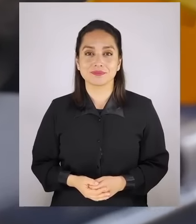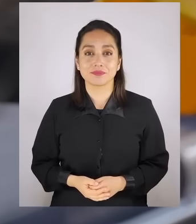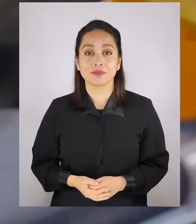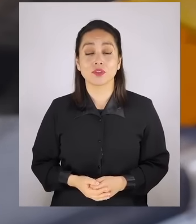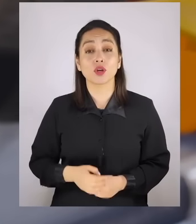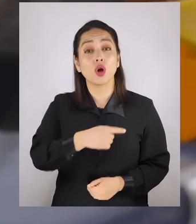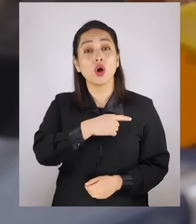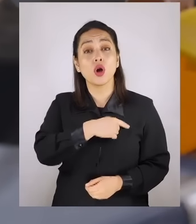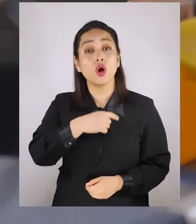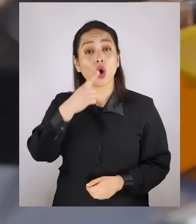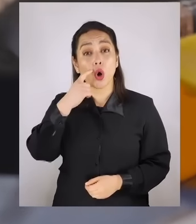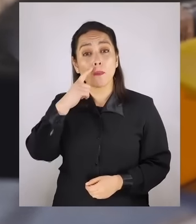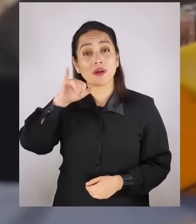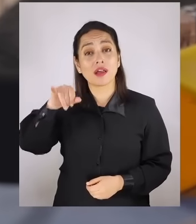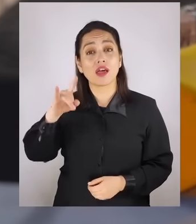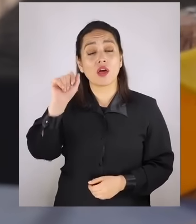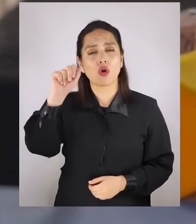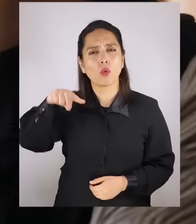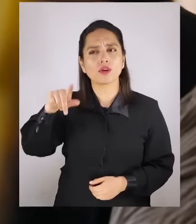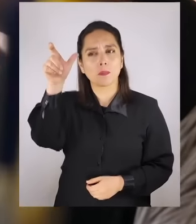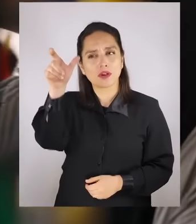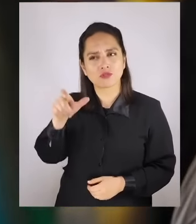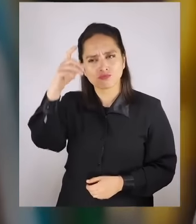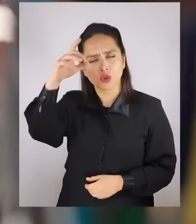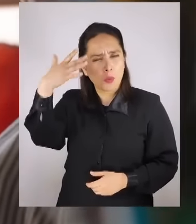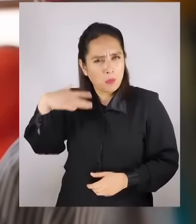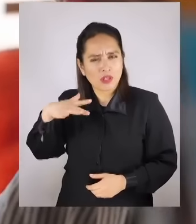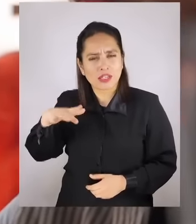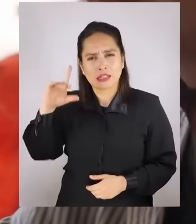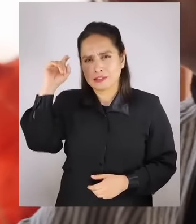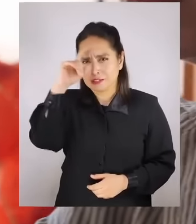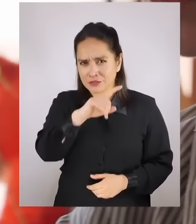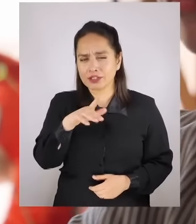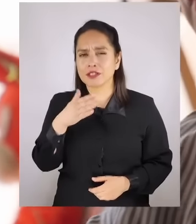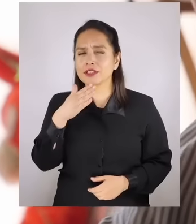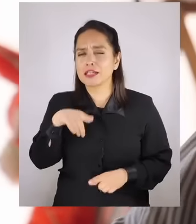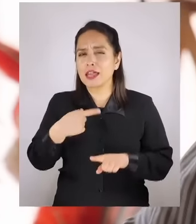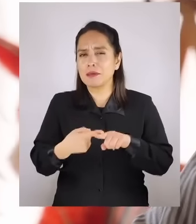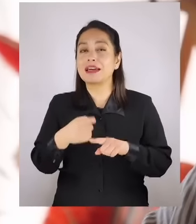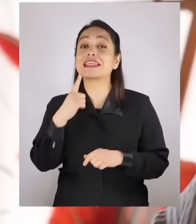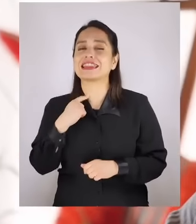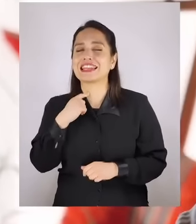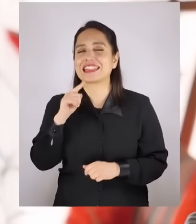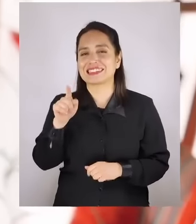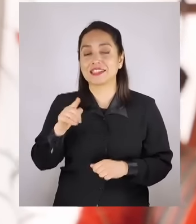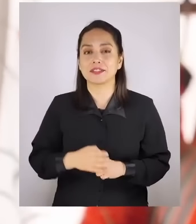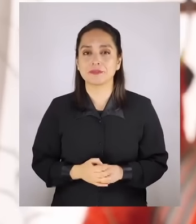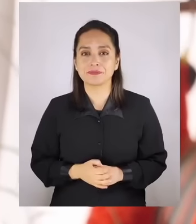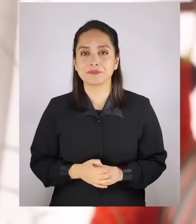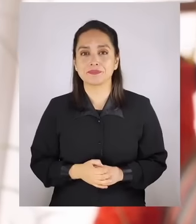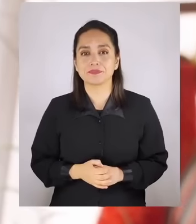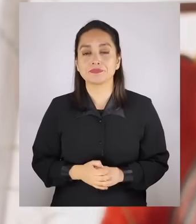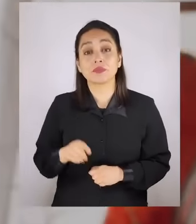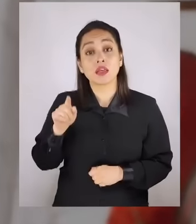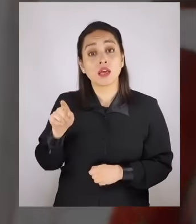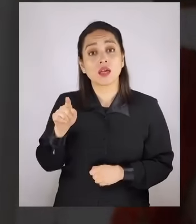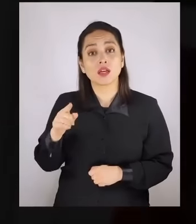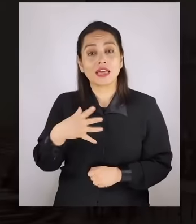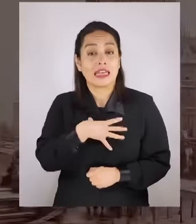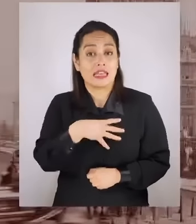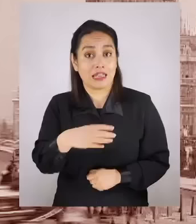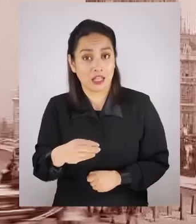Juan Muat fue un personaje bastante complejo, al mismo tiempo un personaje muy interesante. Fue un